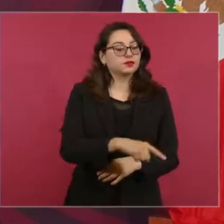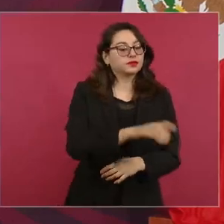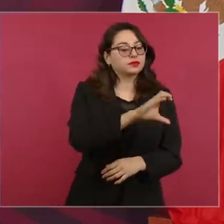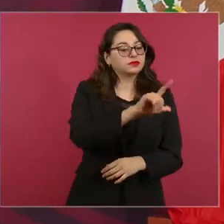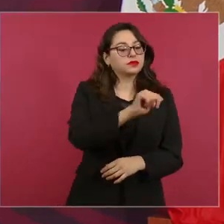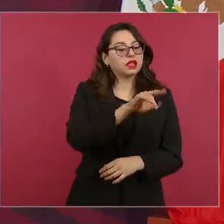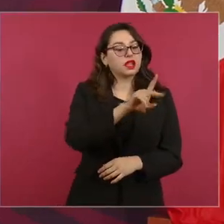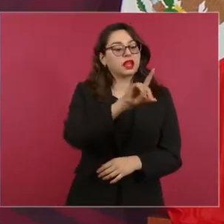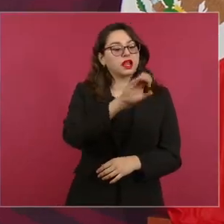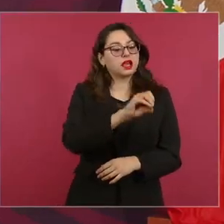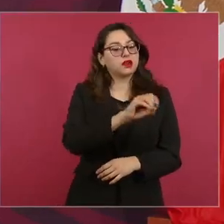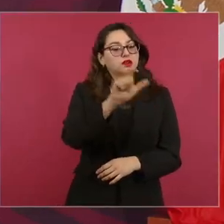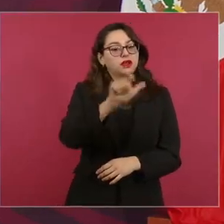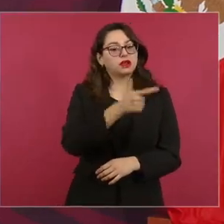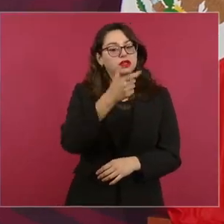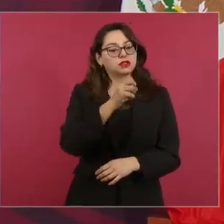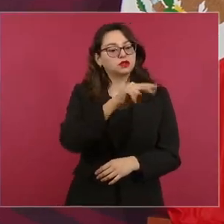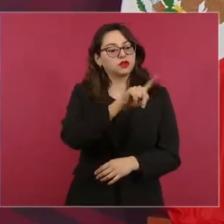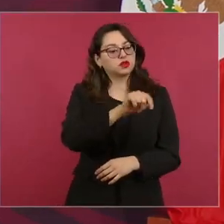trabajando para los pobres.